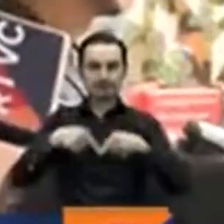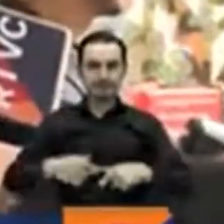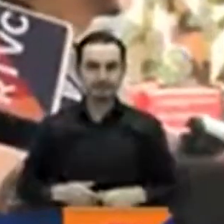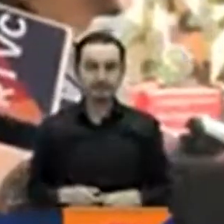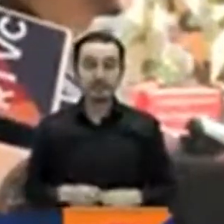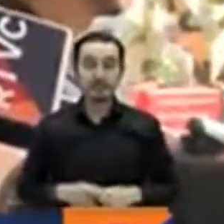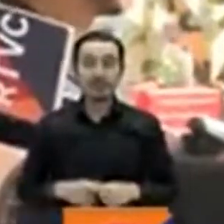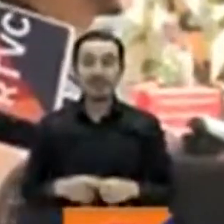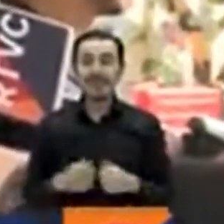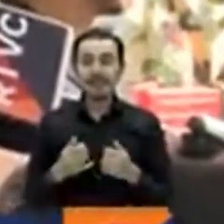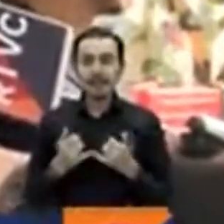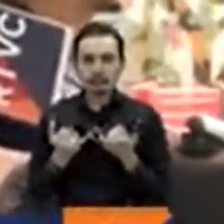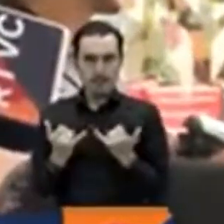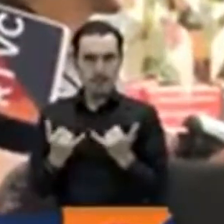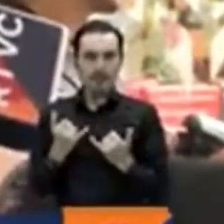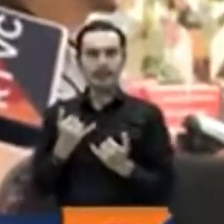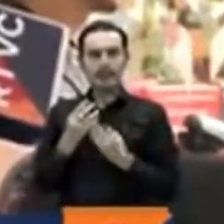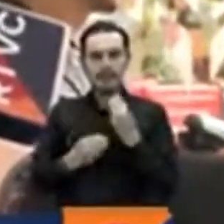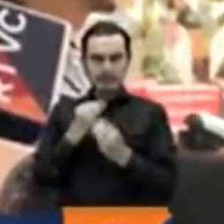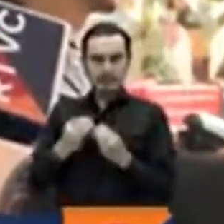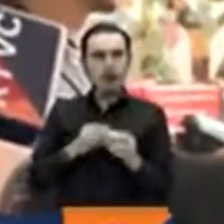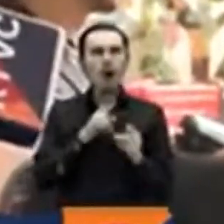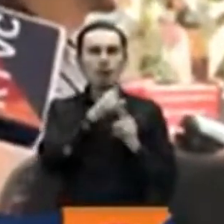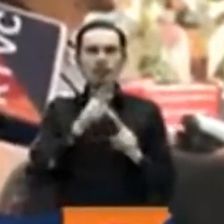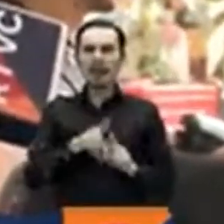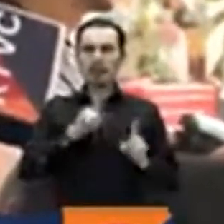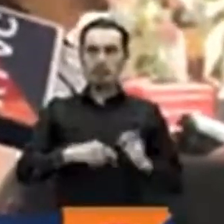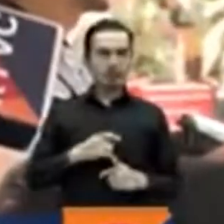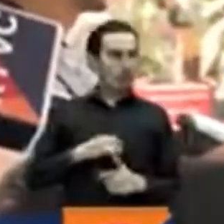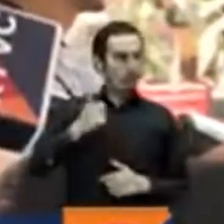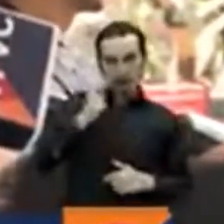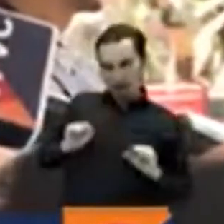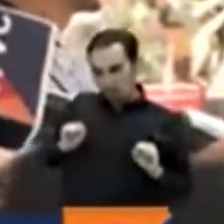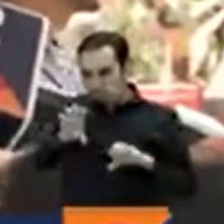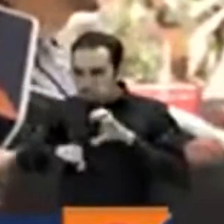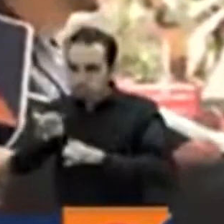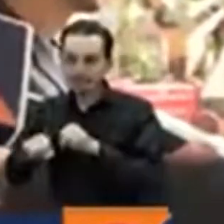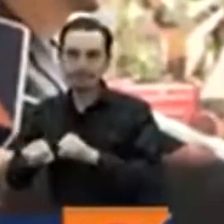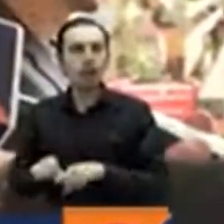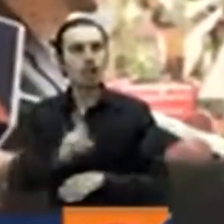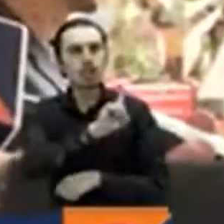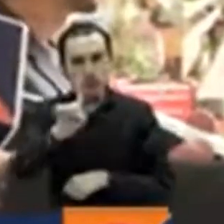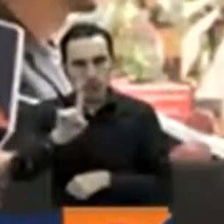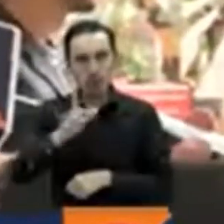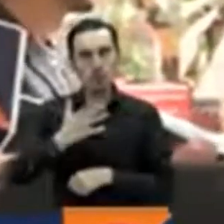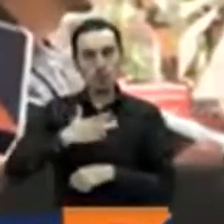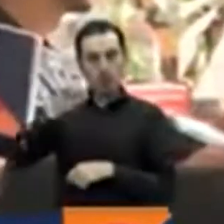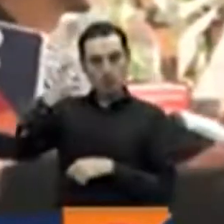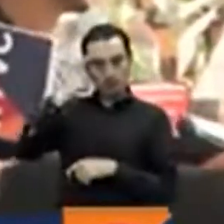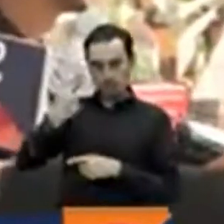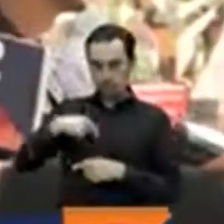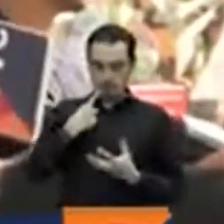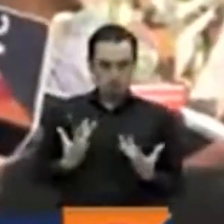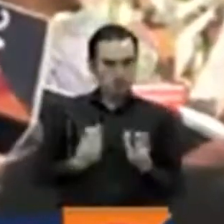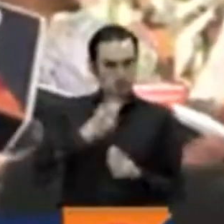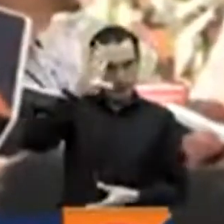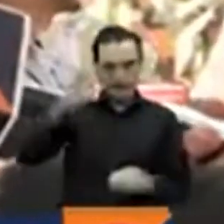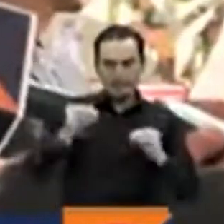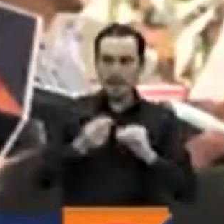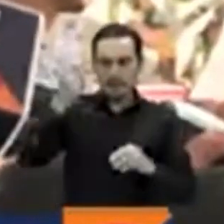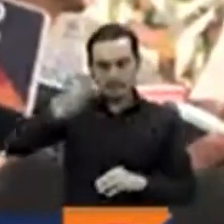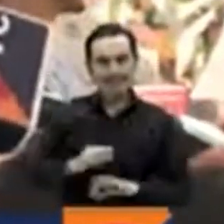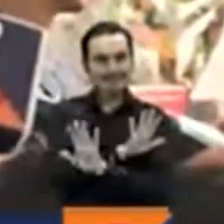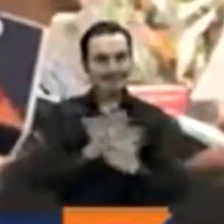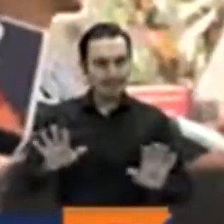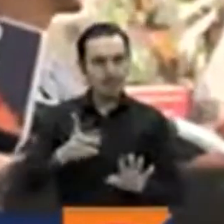Lo que están haciendo hoy de asaltar las fincas, de tomarse las fincas, no tiene autorización ni del gobierno, menos del pacto histórico. Y ahí nosotros les